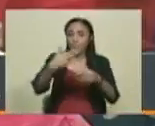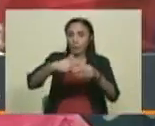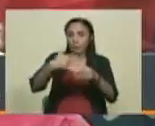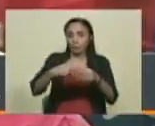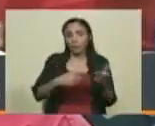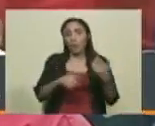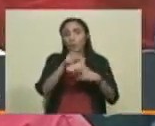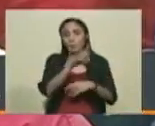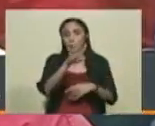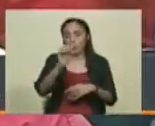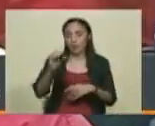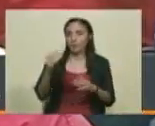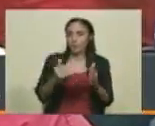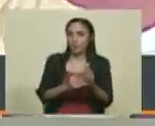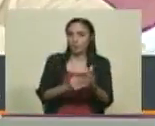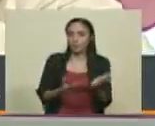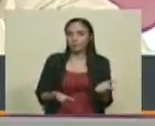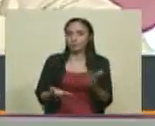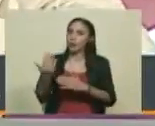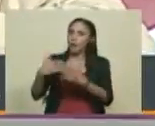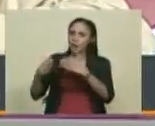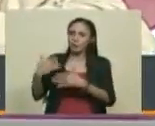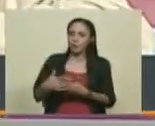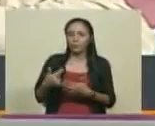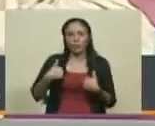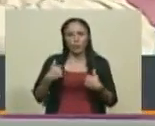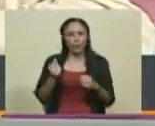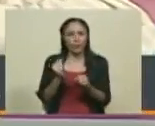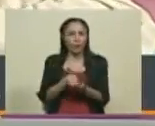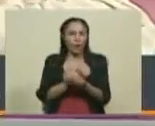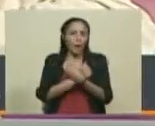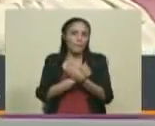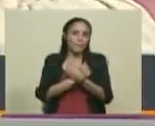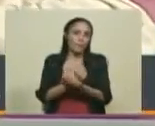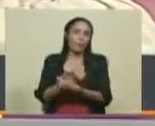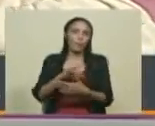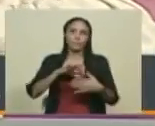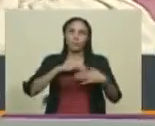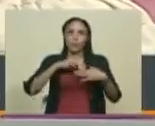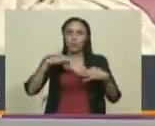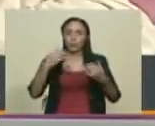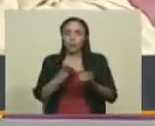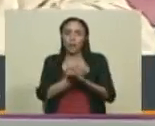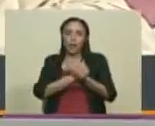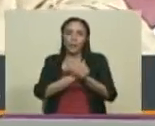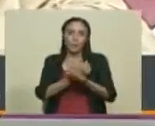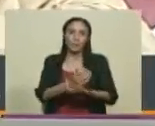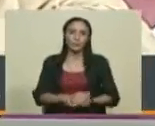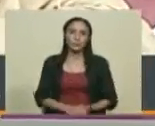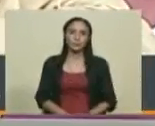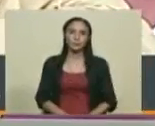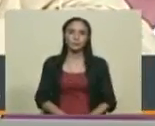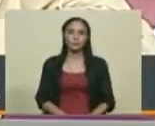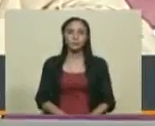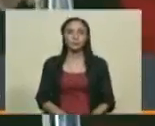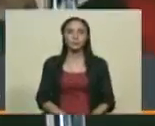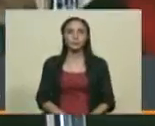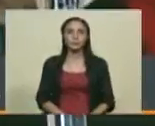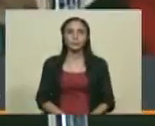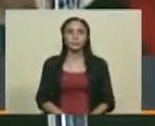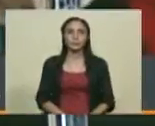dio. Porque yo trabajo con amor. A mí me mueve una fuerza espiritual aquí muy grande.